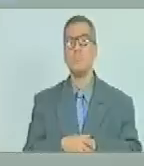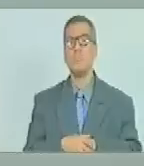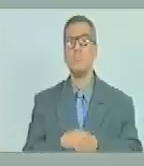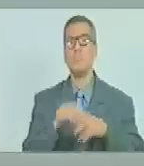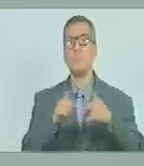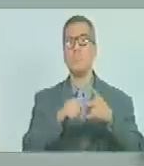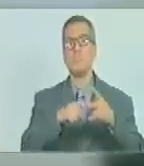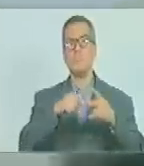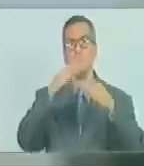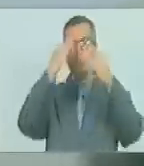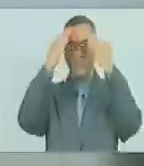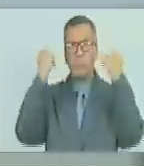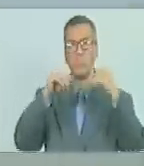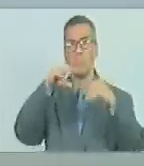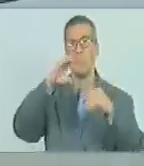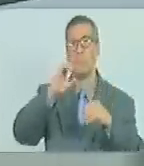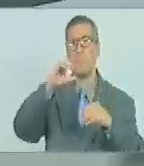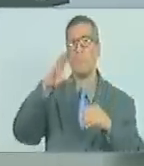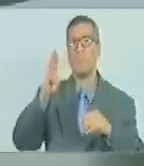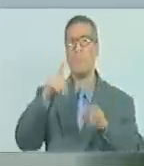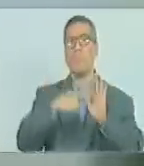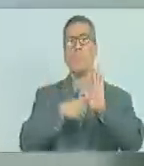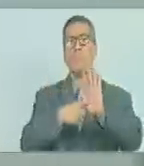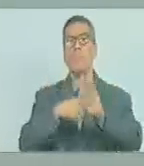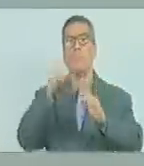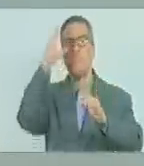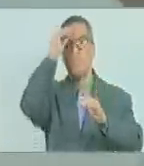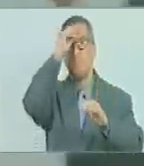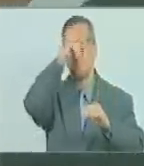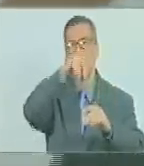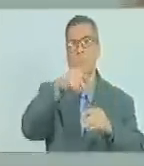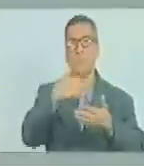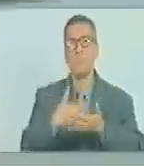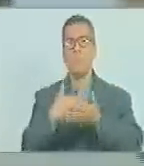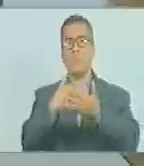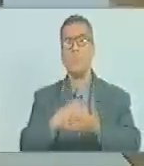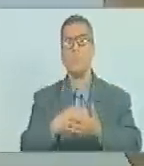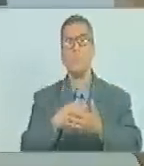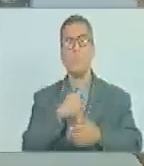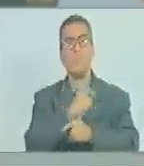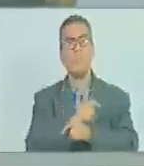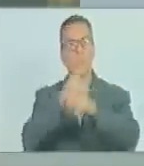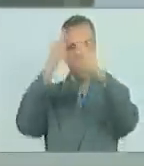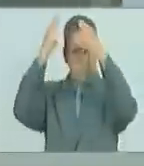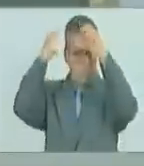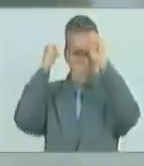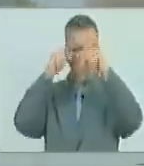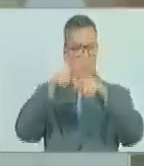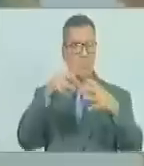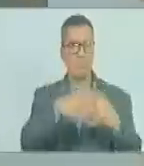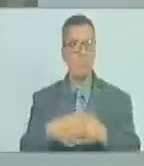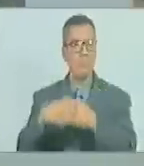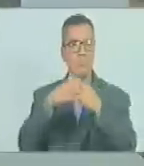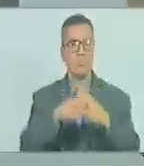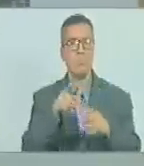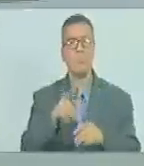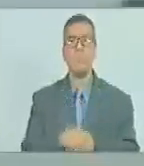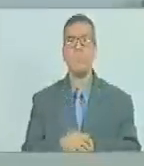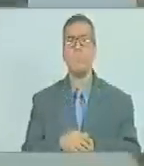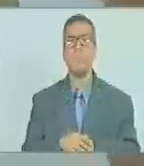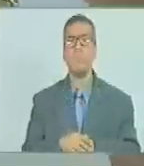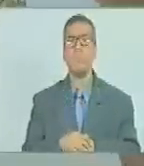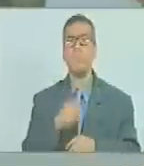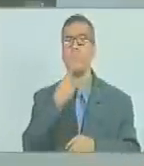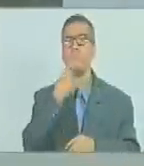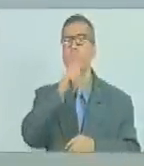Amnesia lacunar. Carlos Vecchio presentó a Trump credenciales como embajador de Venezuela en los Estados Unidos. Aquí hay